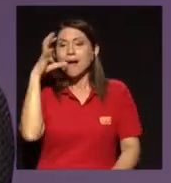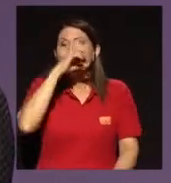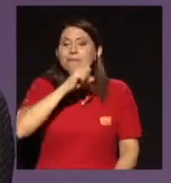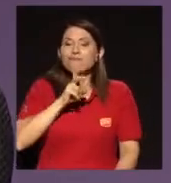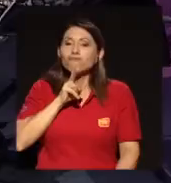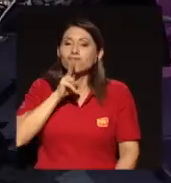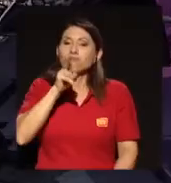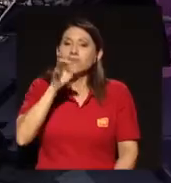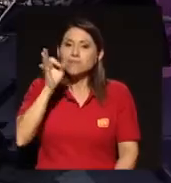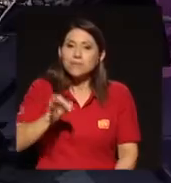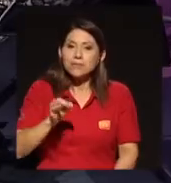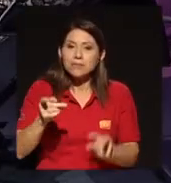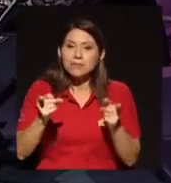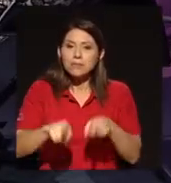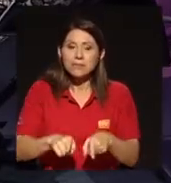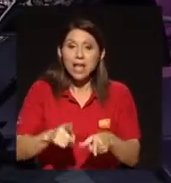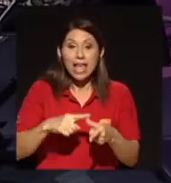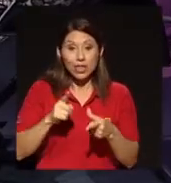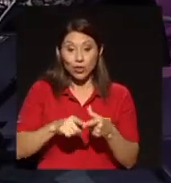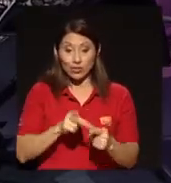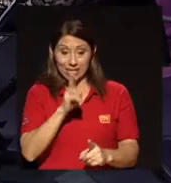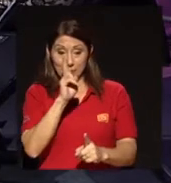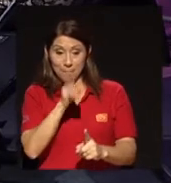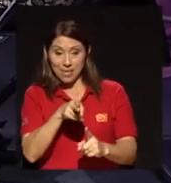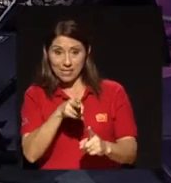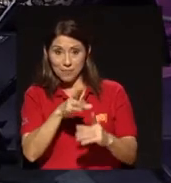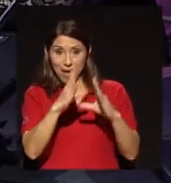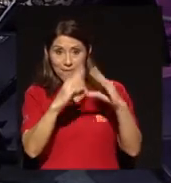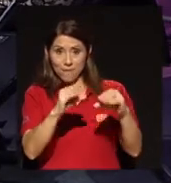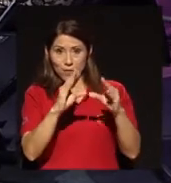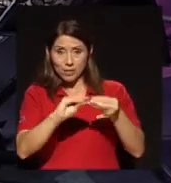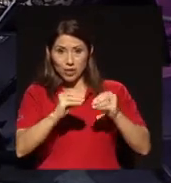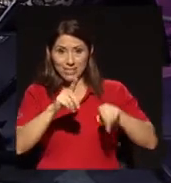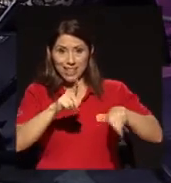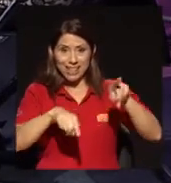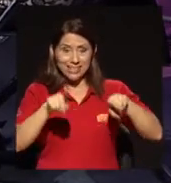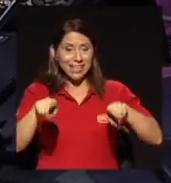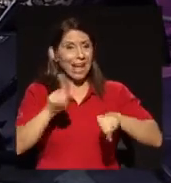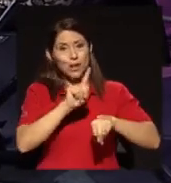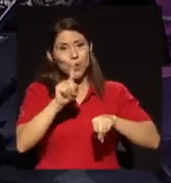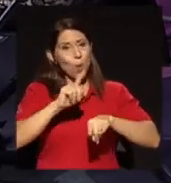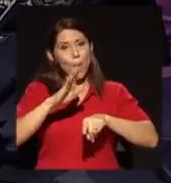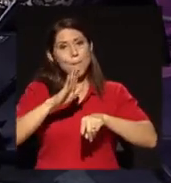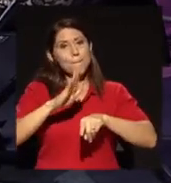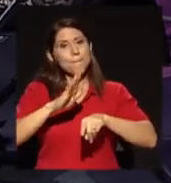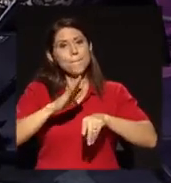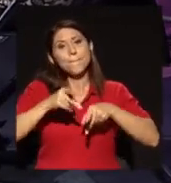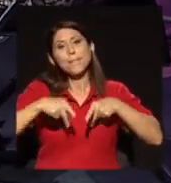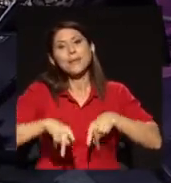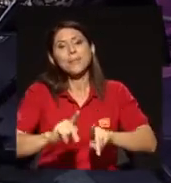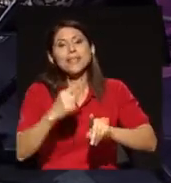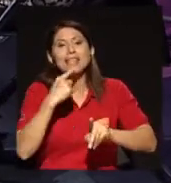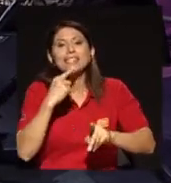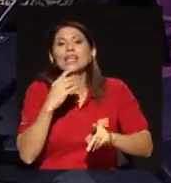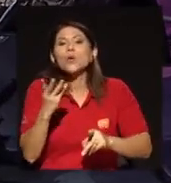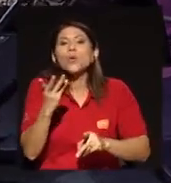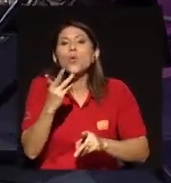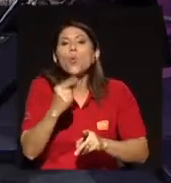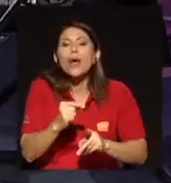Entonces, los mismos registros estadísticos no nos permiten decir, bueno, correcto. ¿Cuántas familias hay de qué